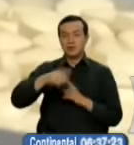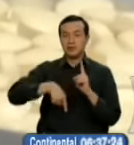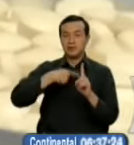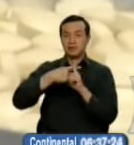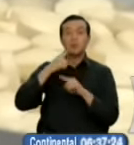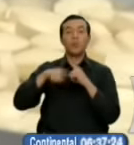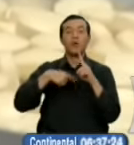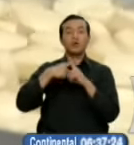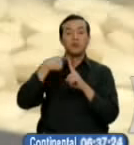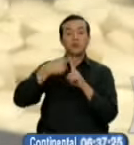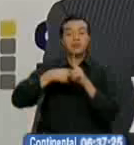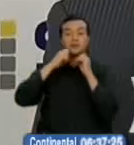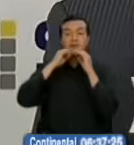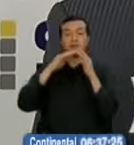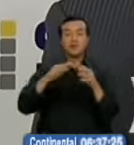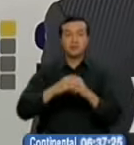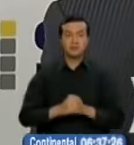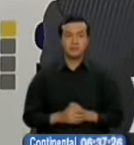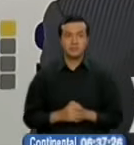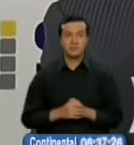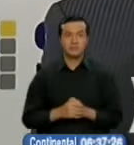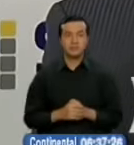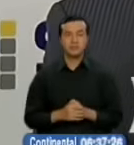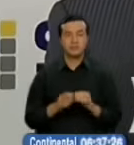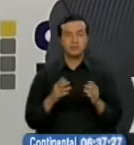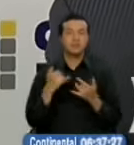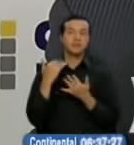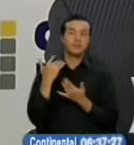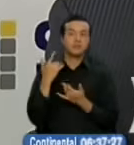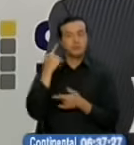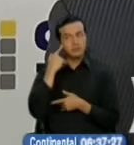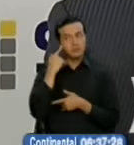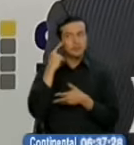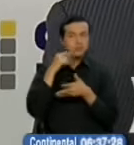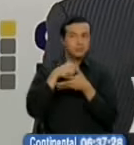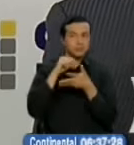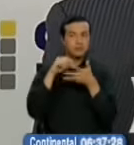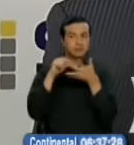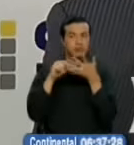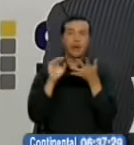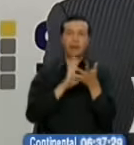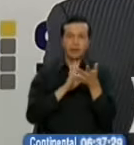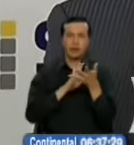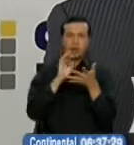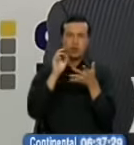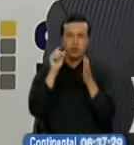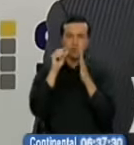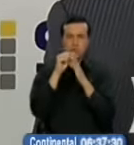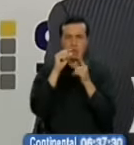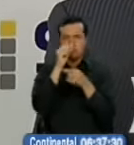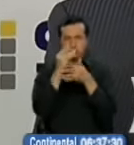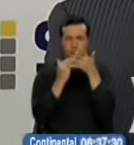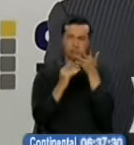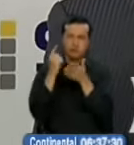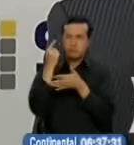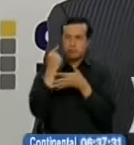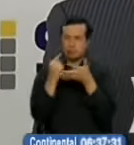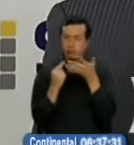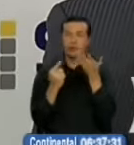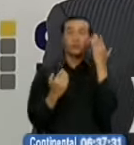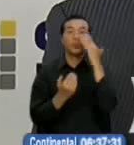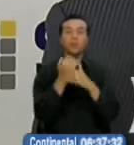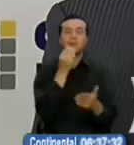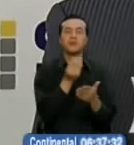para septiembre próximo. Por lo cual estamos esperando ciertas definiciones técnicas de ciertos medicamentos para poder empezar una